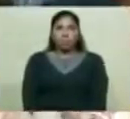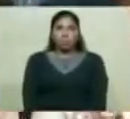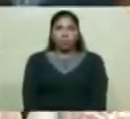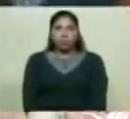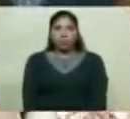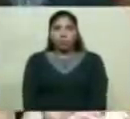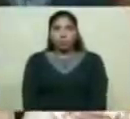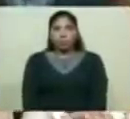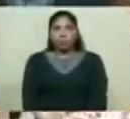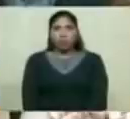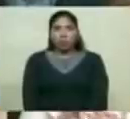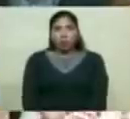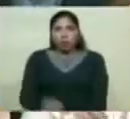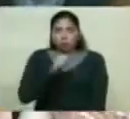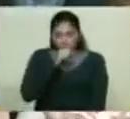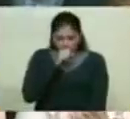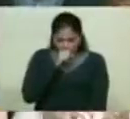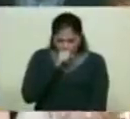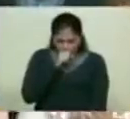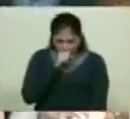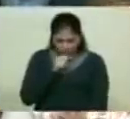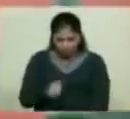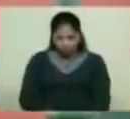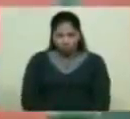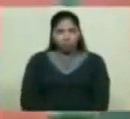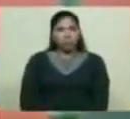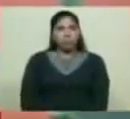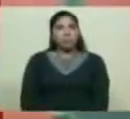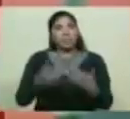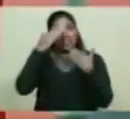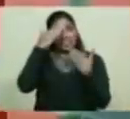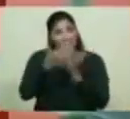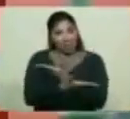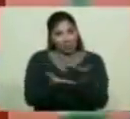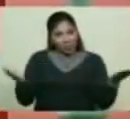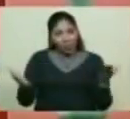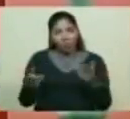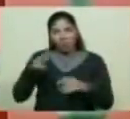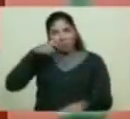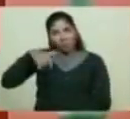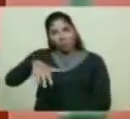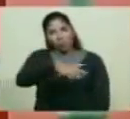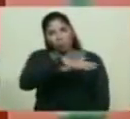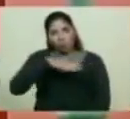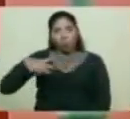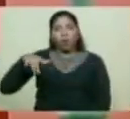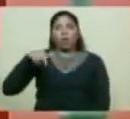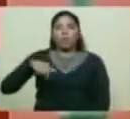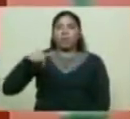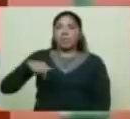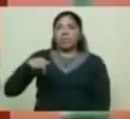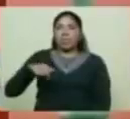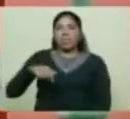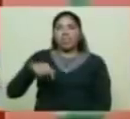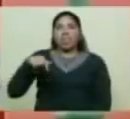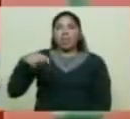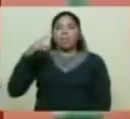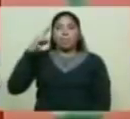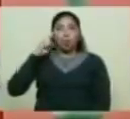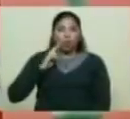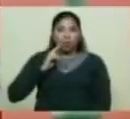saludo solidario y revolucionario al pueblo de bolívar a su clase obrera